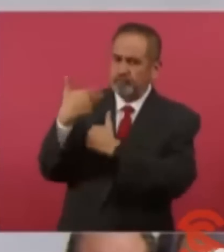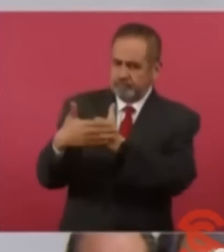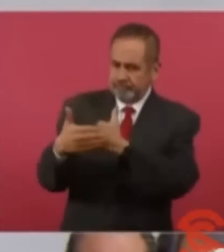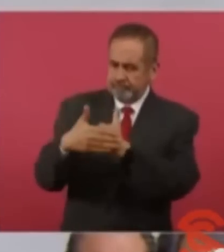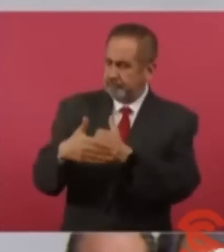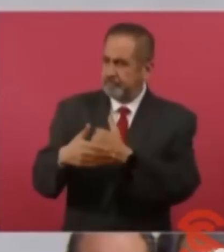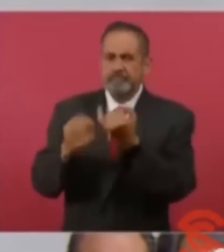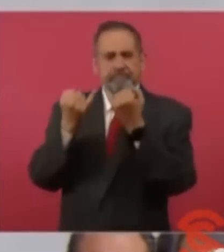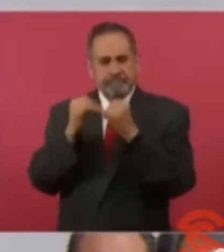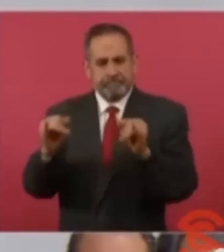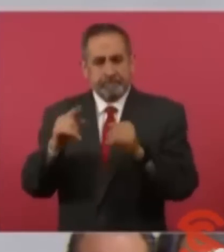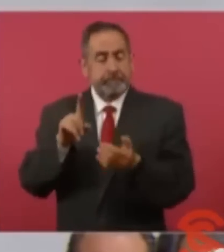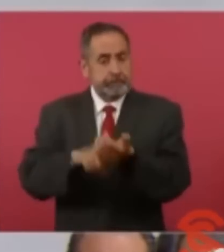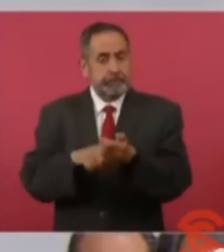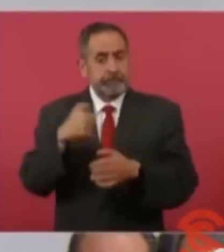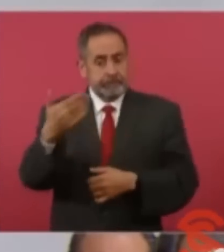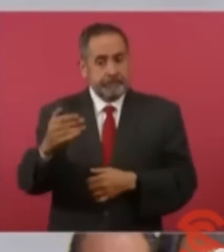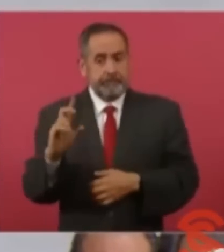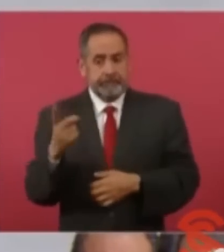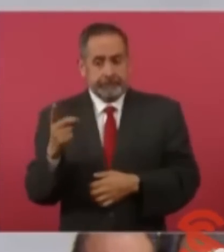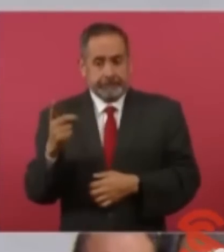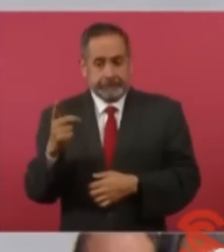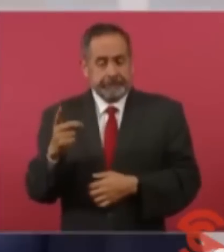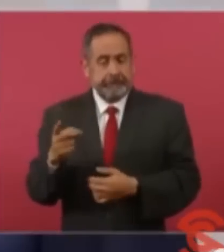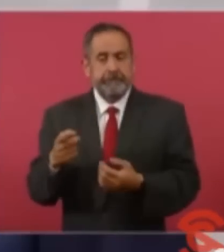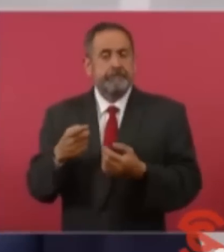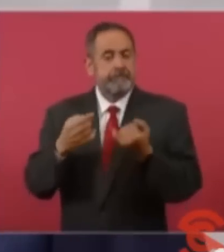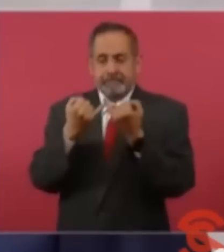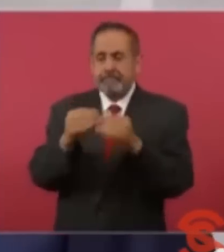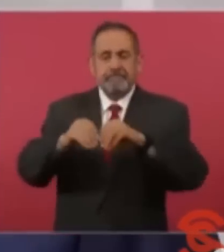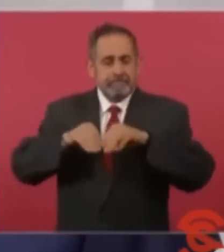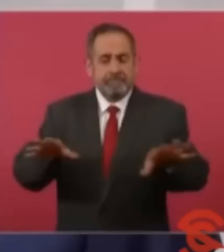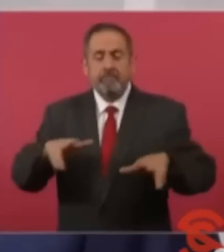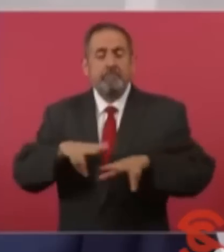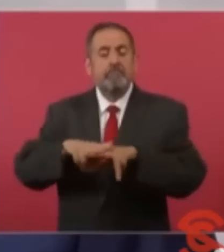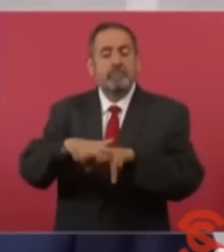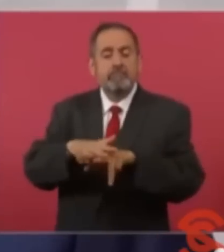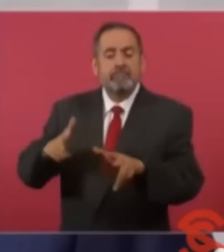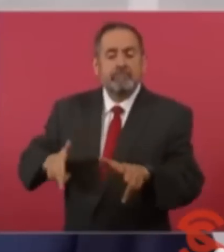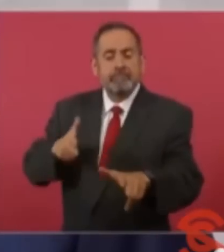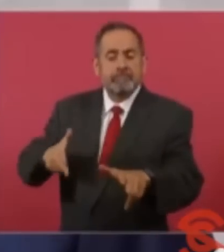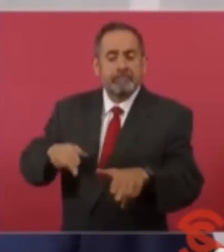Vamos a inaugurar en diciembre el Tren Maya.